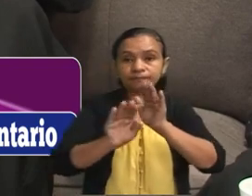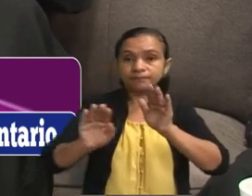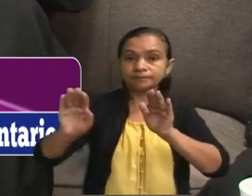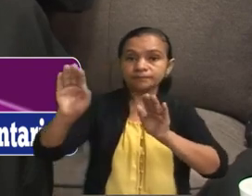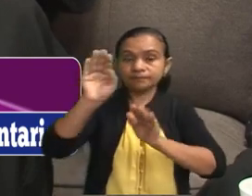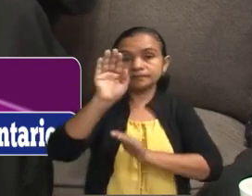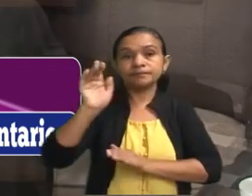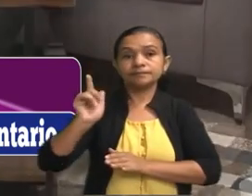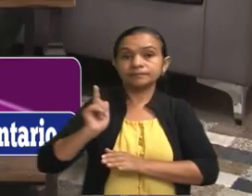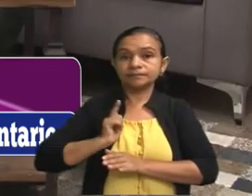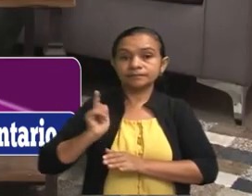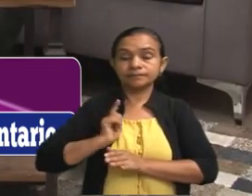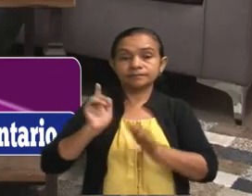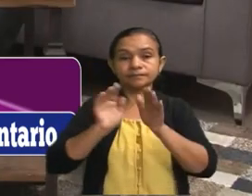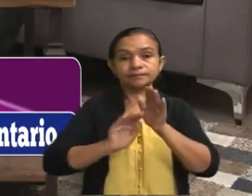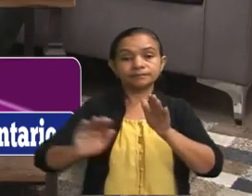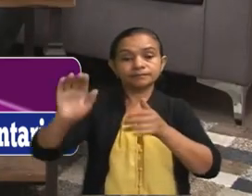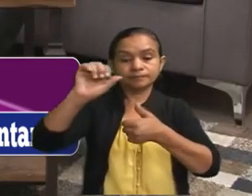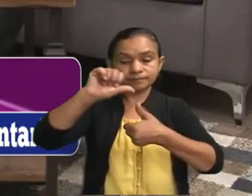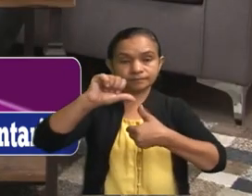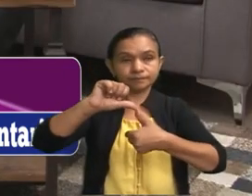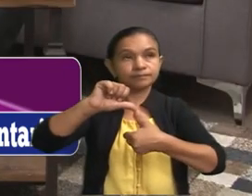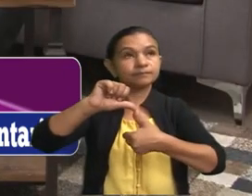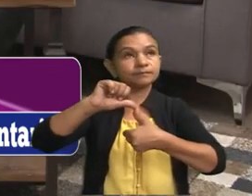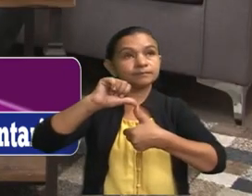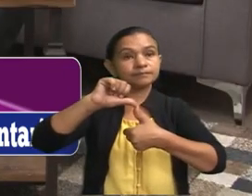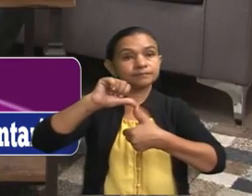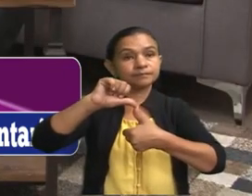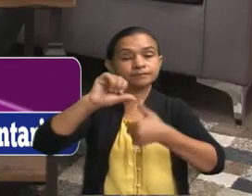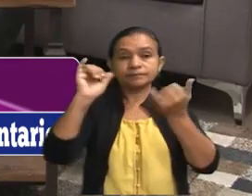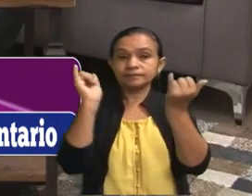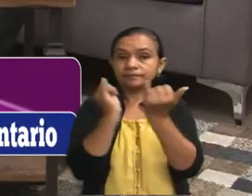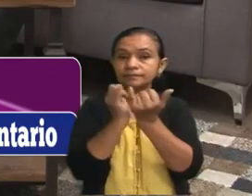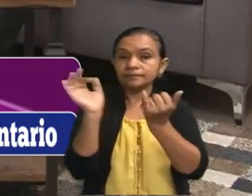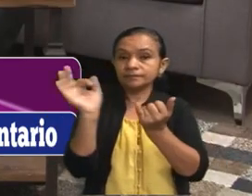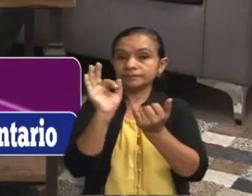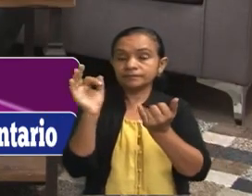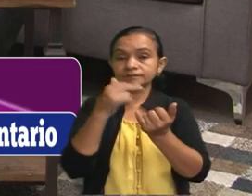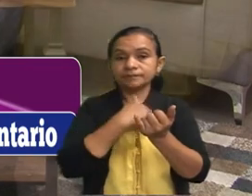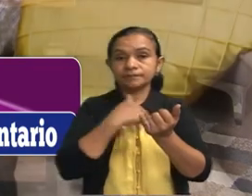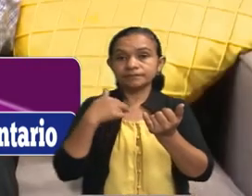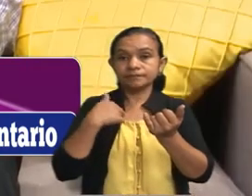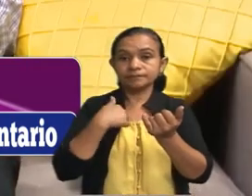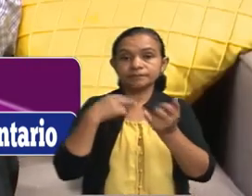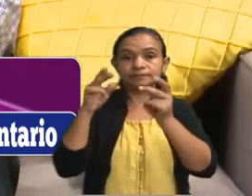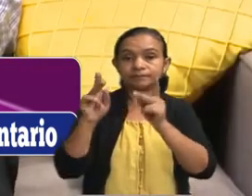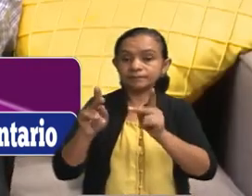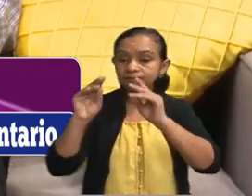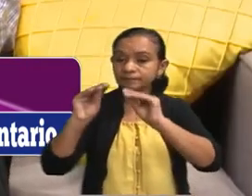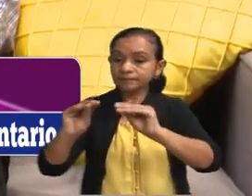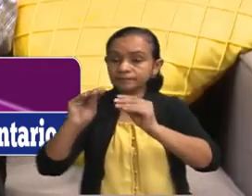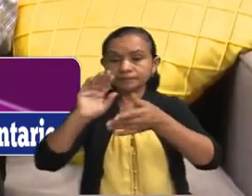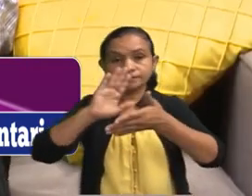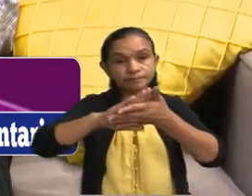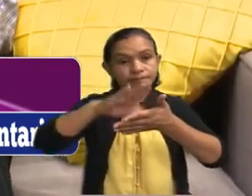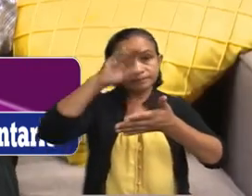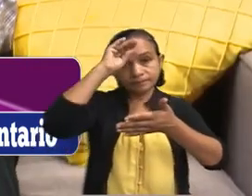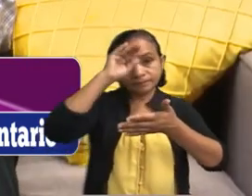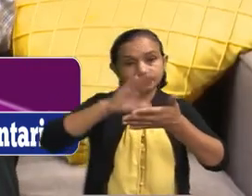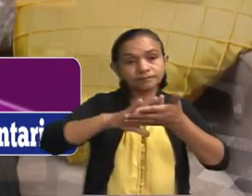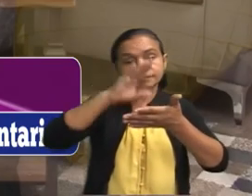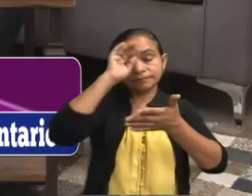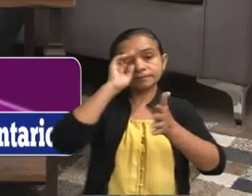es la que tiene mayor vitalidad en Centroamérica. Okay. Al mismo tiempo se ha venido formando recursos humanos, ¿verdad?, en